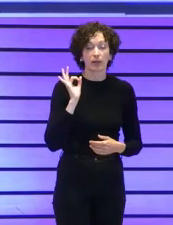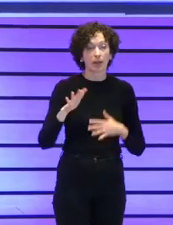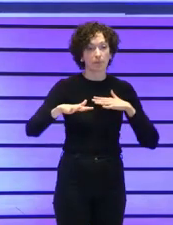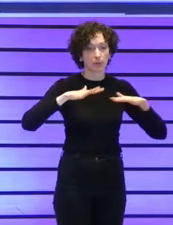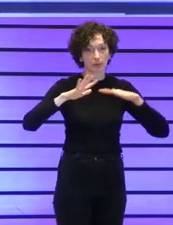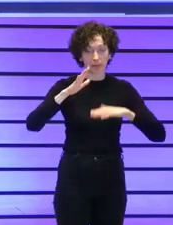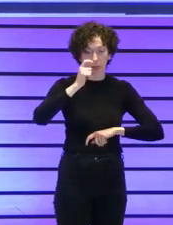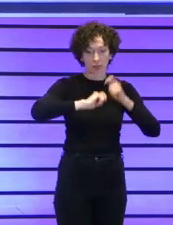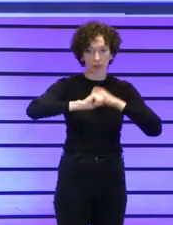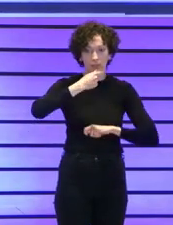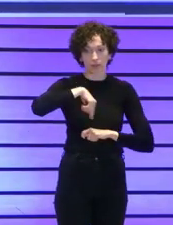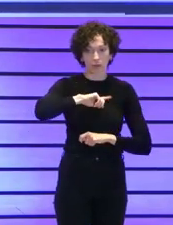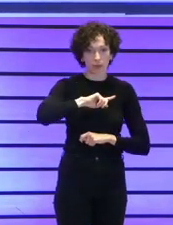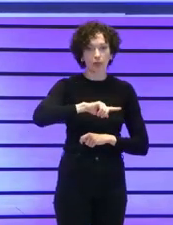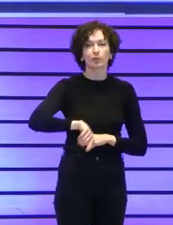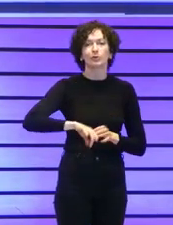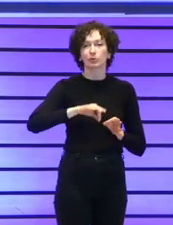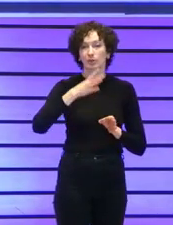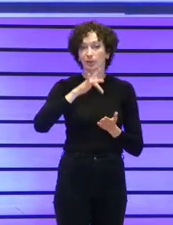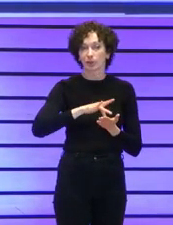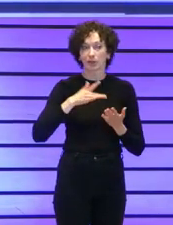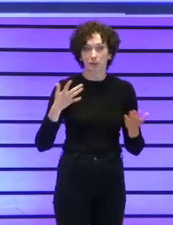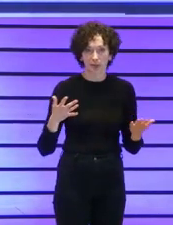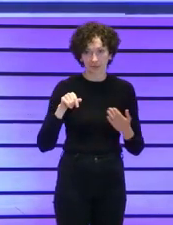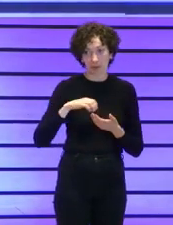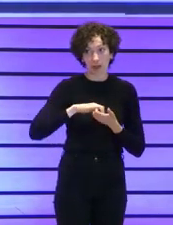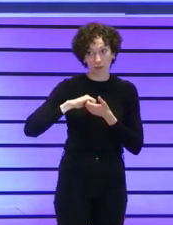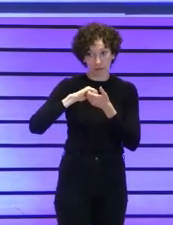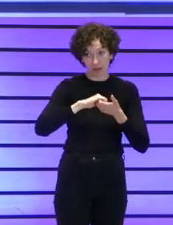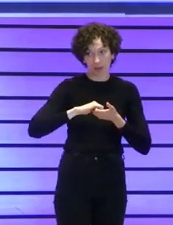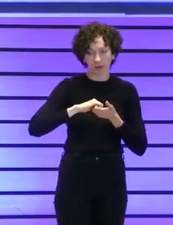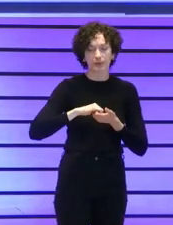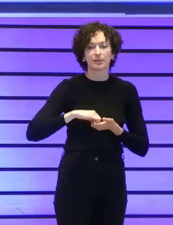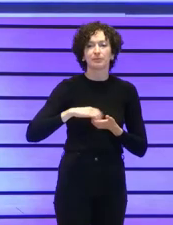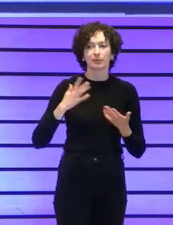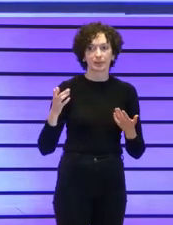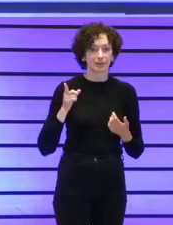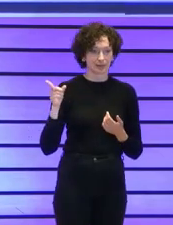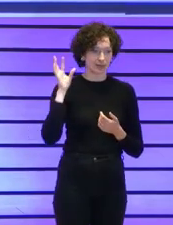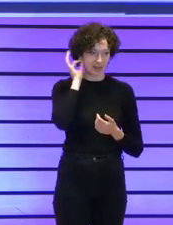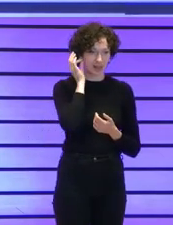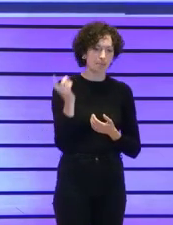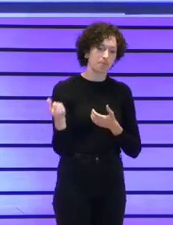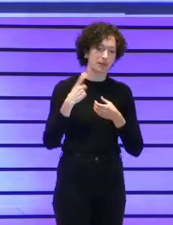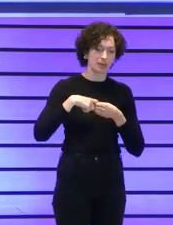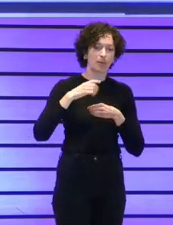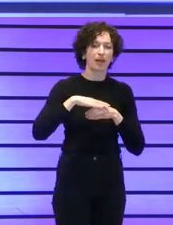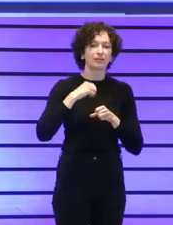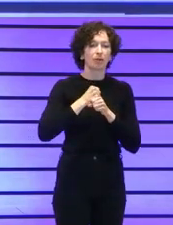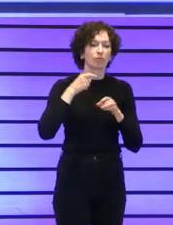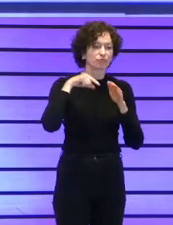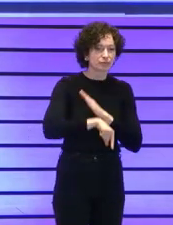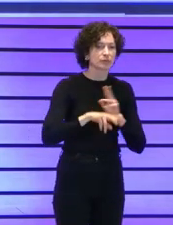asociativo pues vamos a tener la suerte en la Confederación de contar con Marta para un trabajo profundo sobre